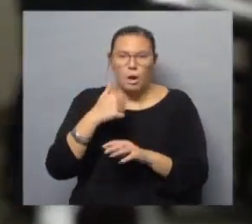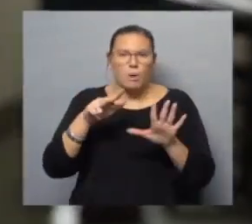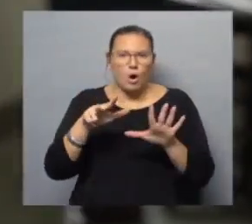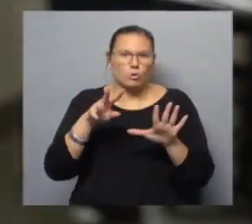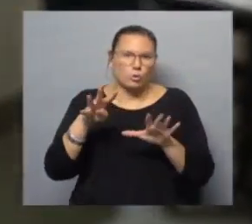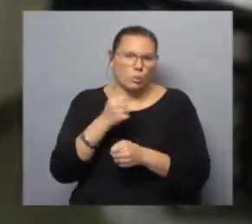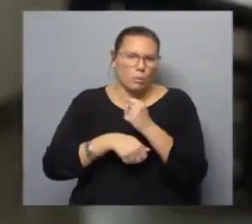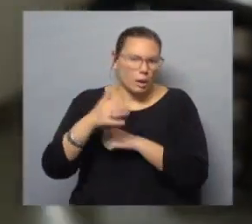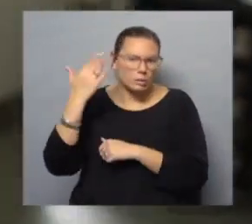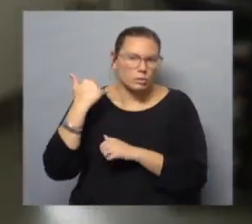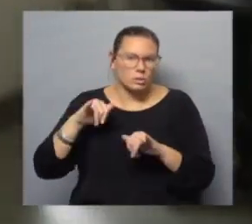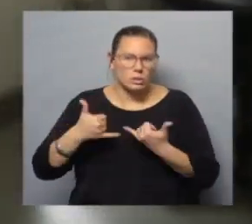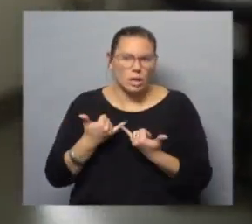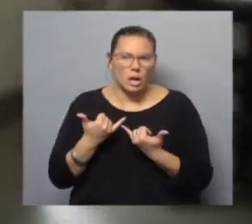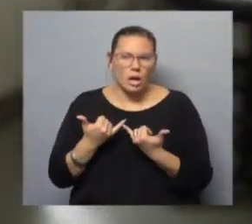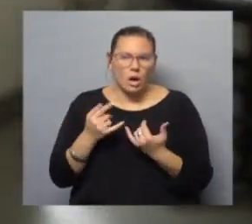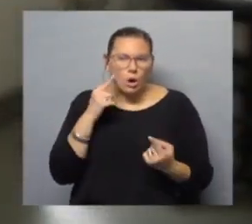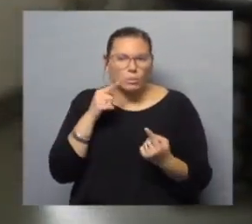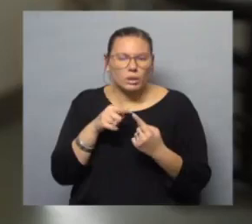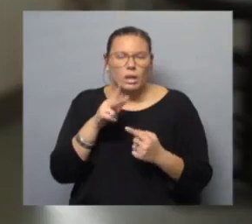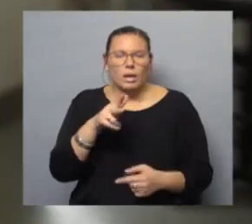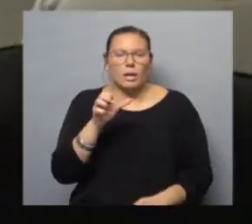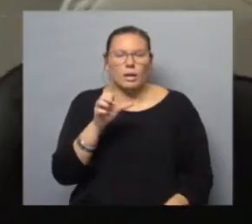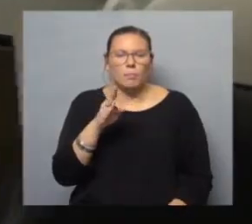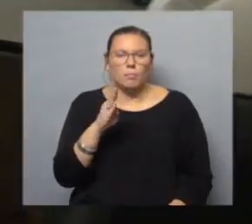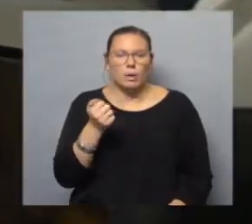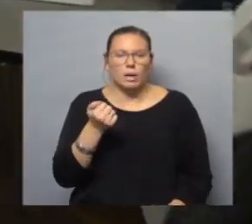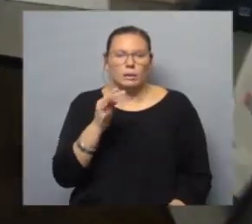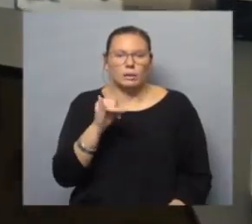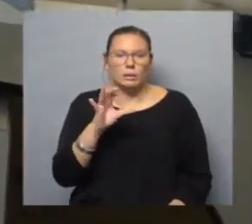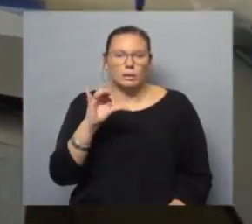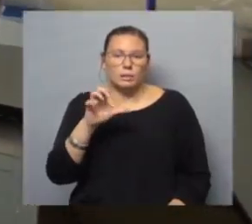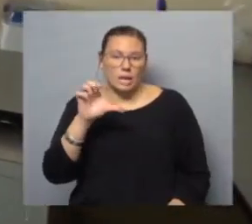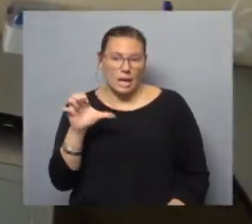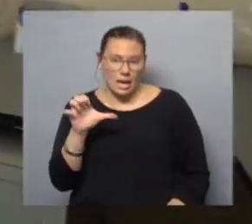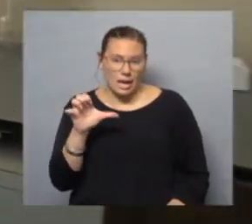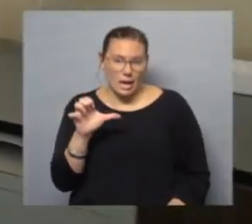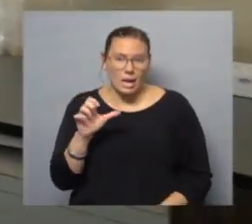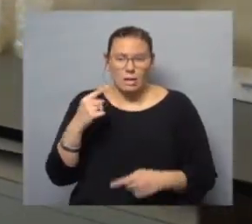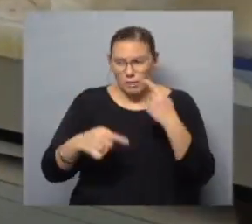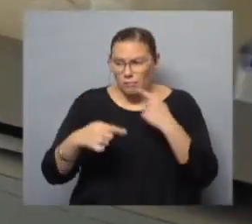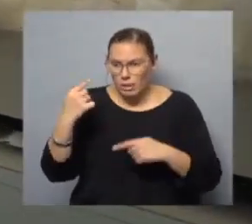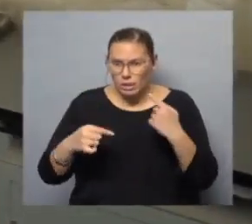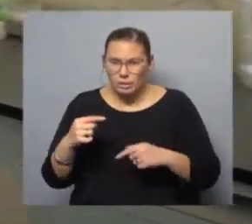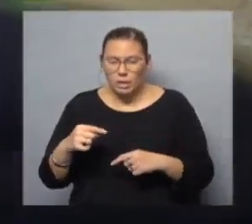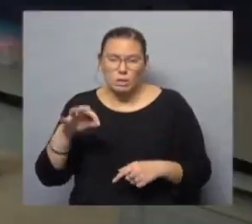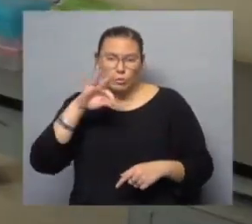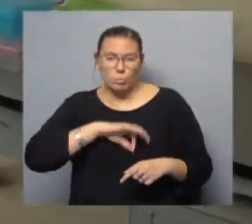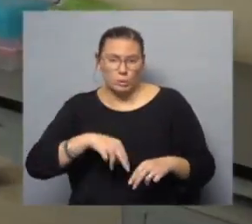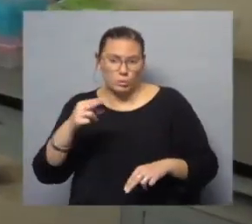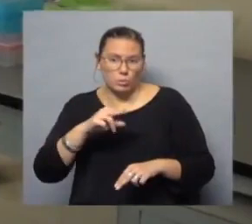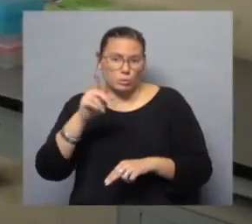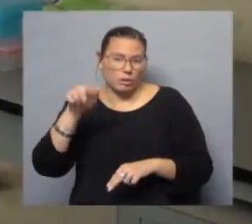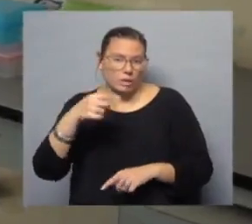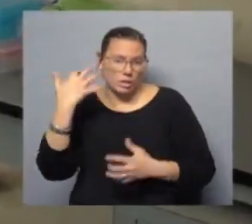9 años, justamente con el virus de la hepatitis E, que es un virus zoonótico que tiene múltiples reservorios, características de